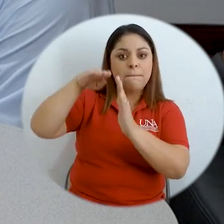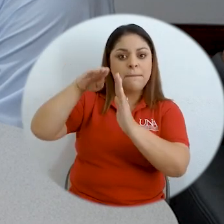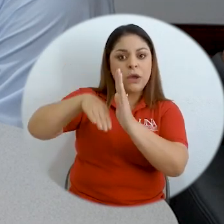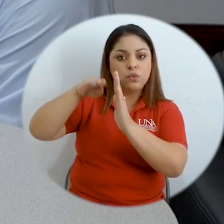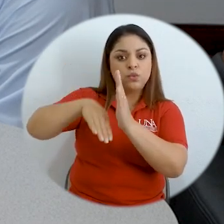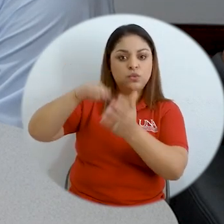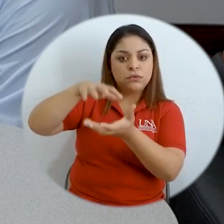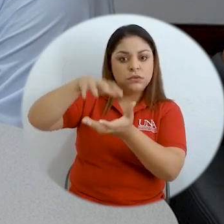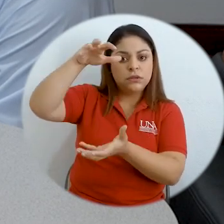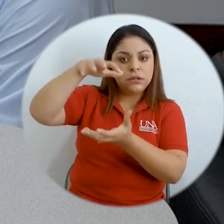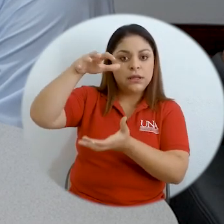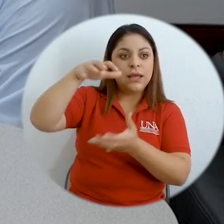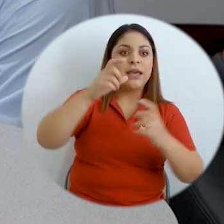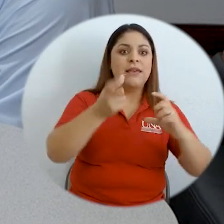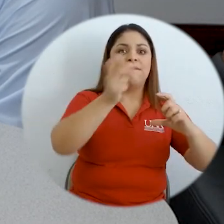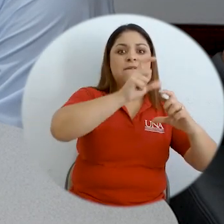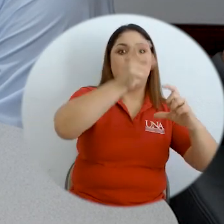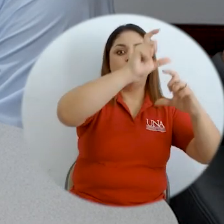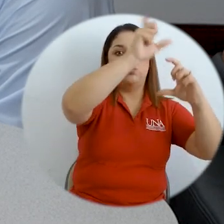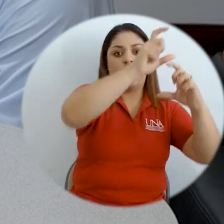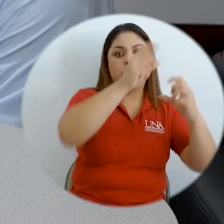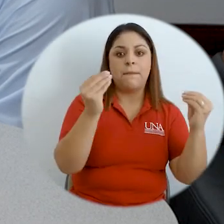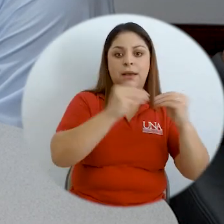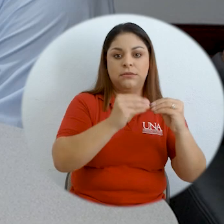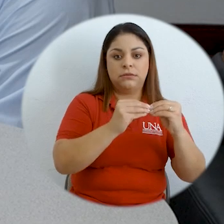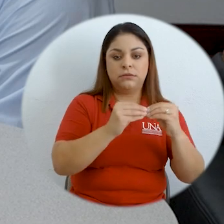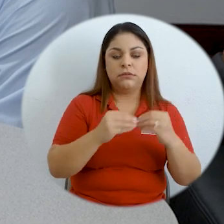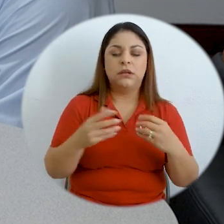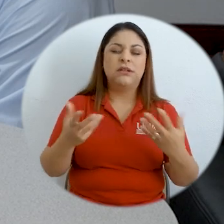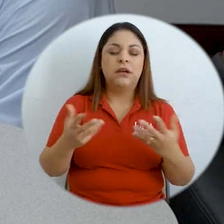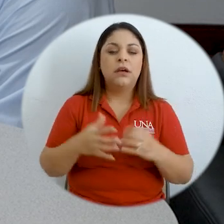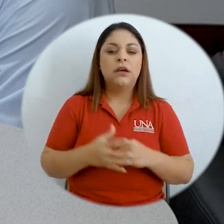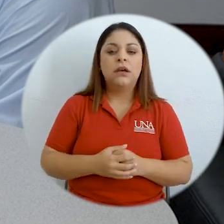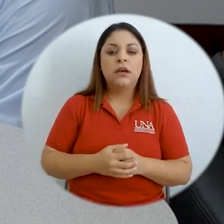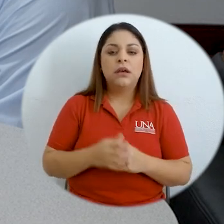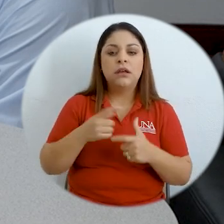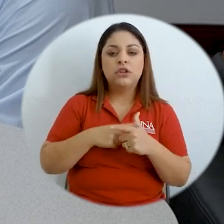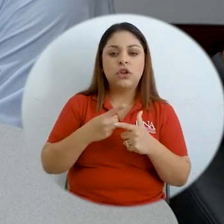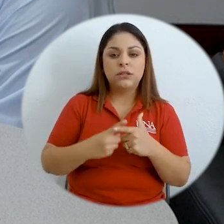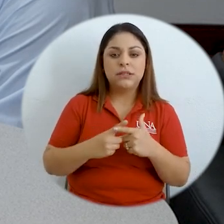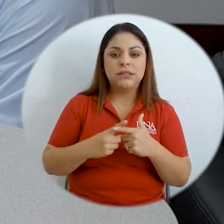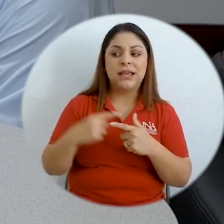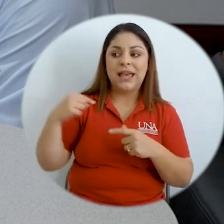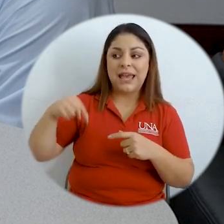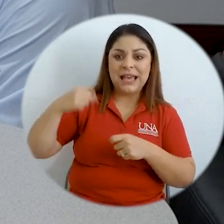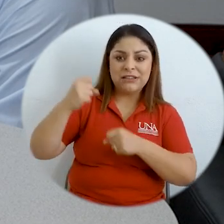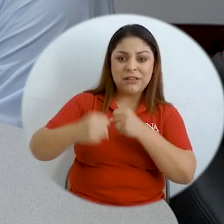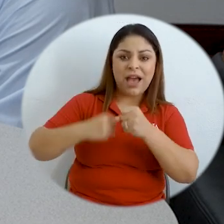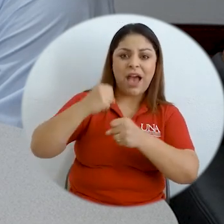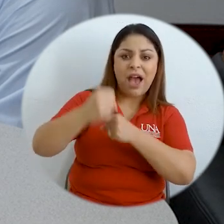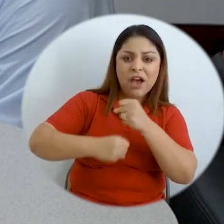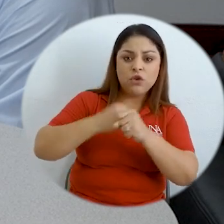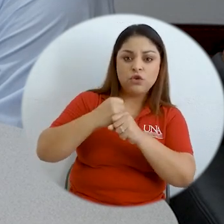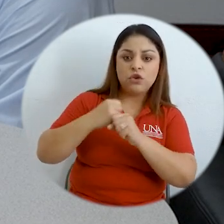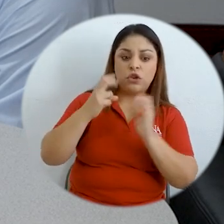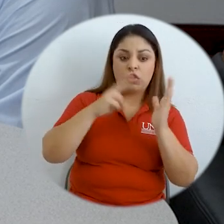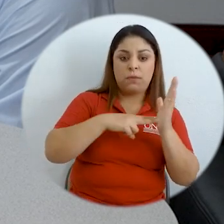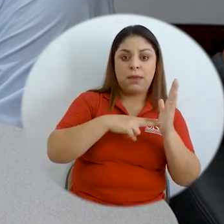tiempo. Solo hemos recibido durante todos estos años, desde el 2020 hasta